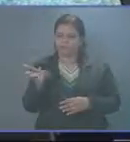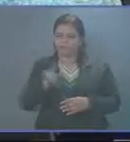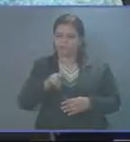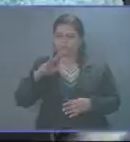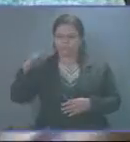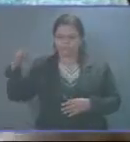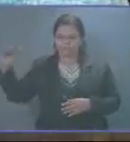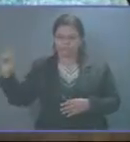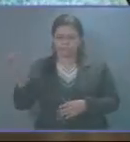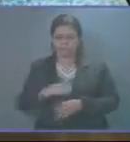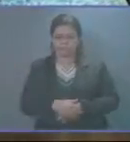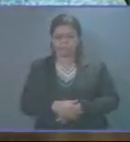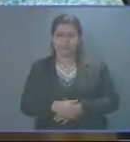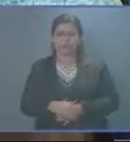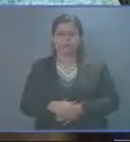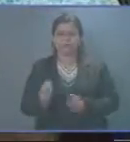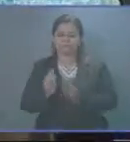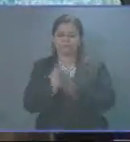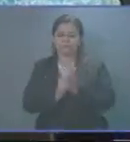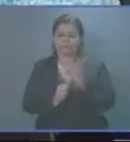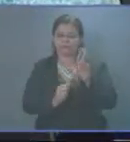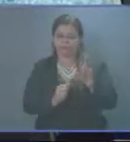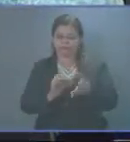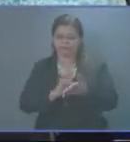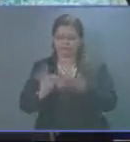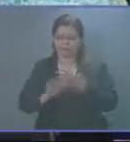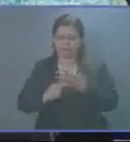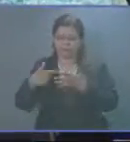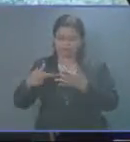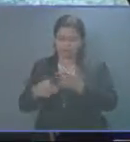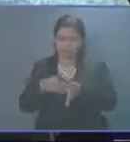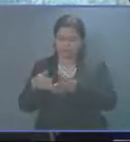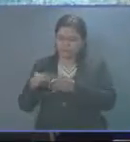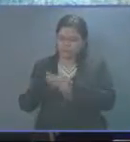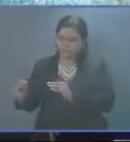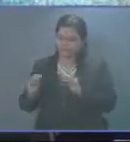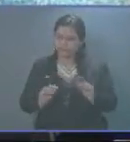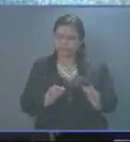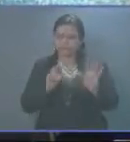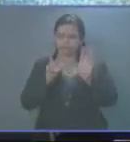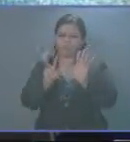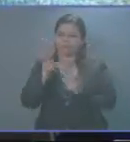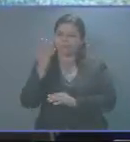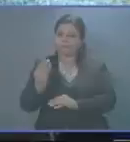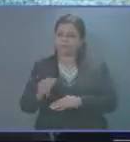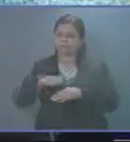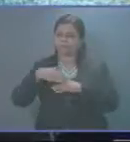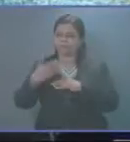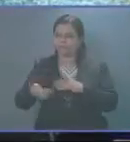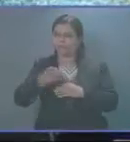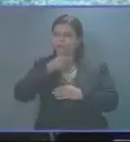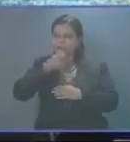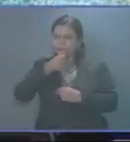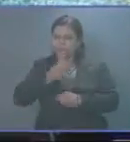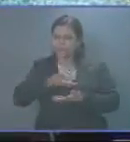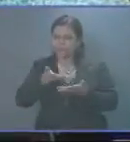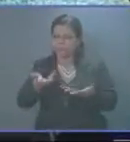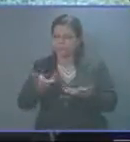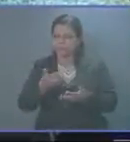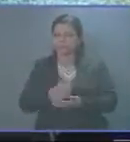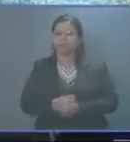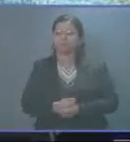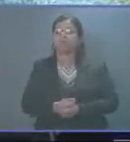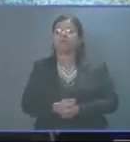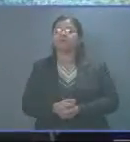ambas naciones. Artículo 2. El presente decreto entrará en vigencia 8 días después de su publicación en el Diario